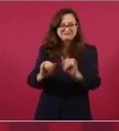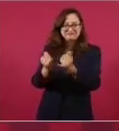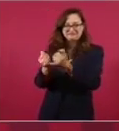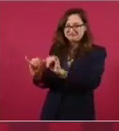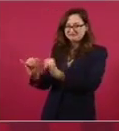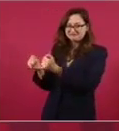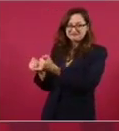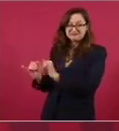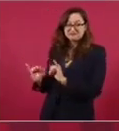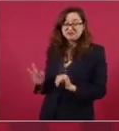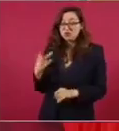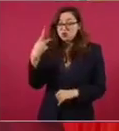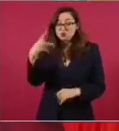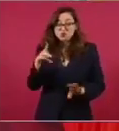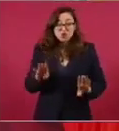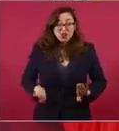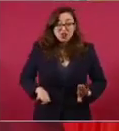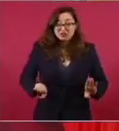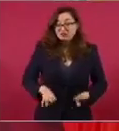los modos.